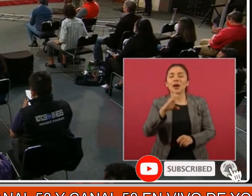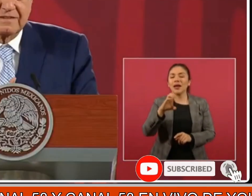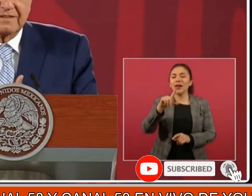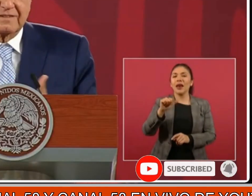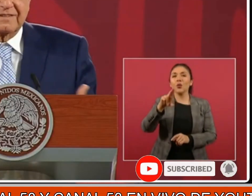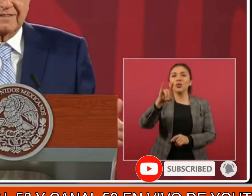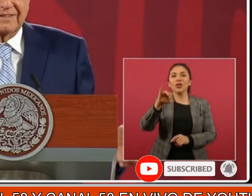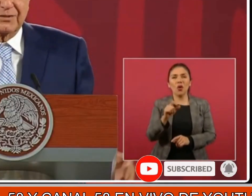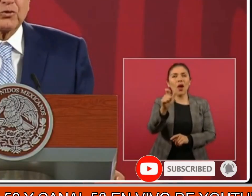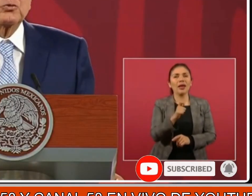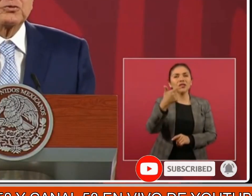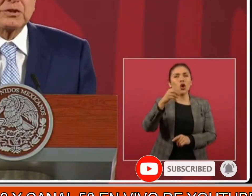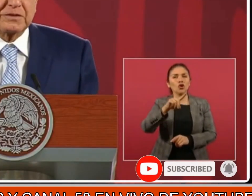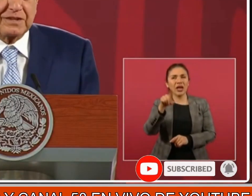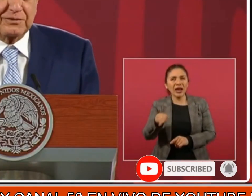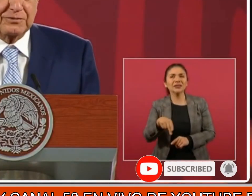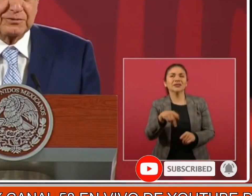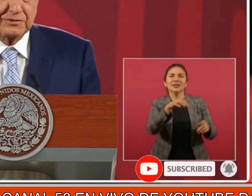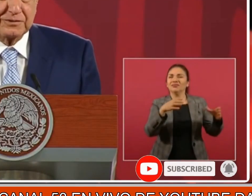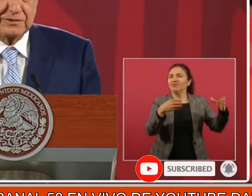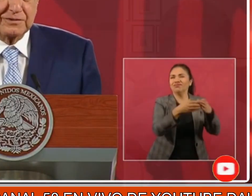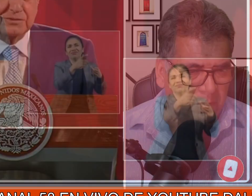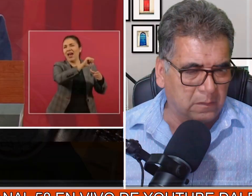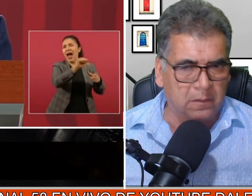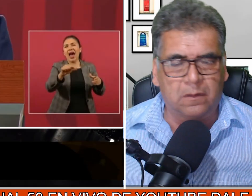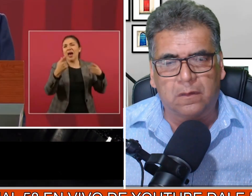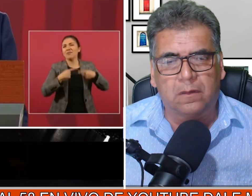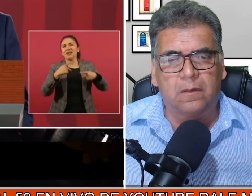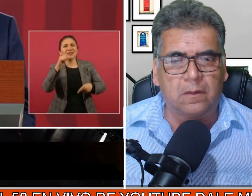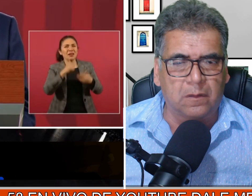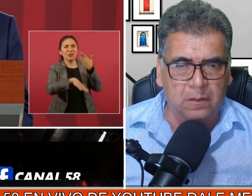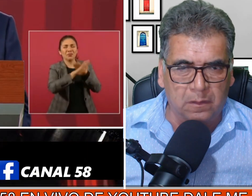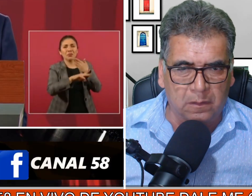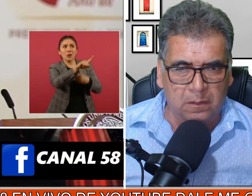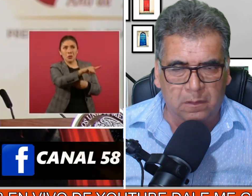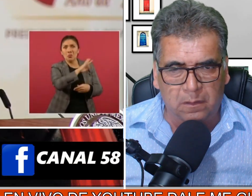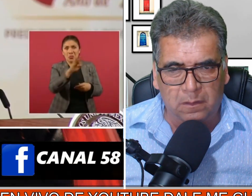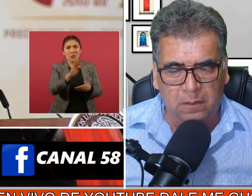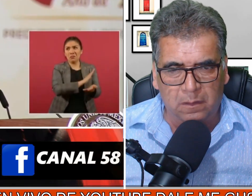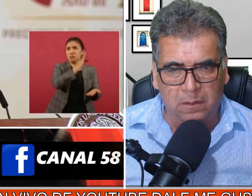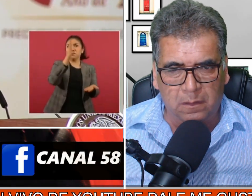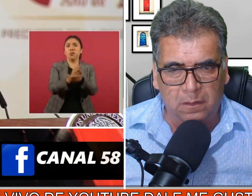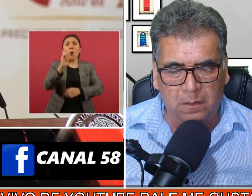todos nuestros adversarios. Ya hubiesen acudido a la ONU